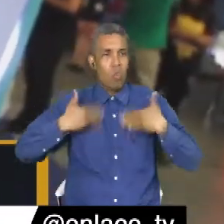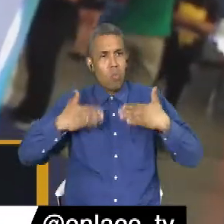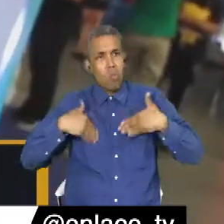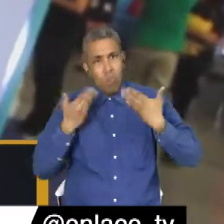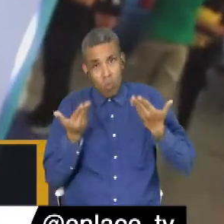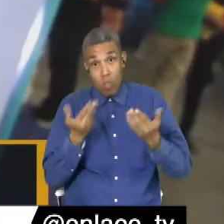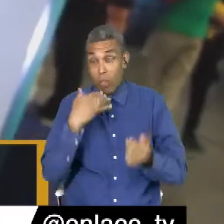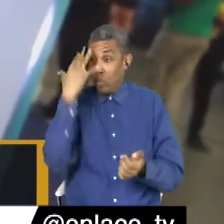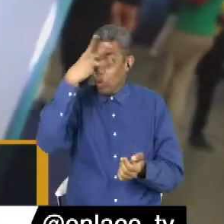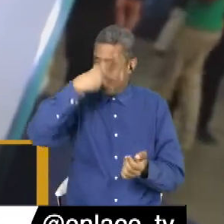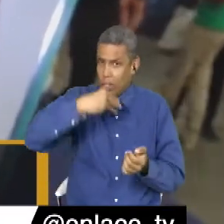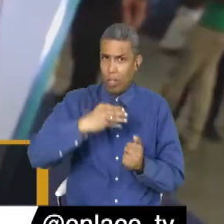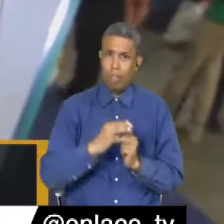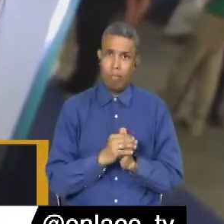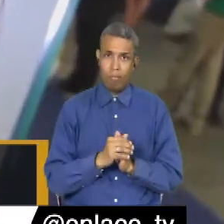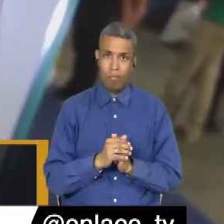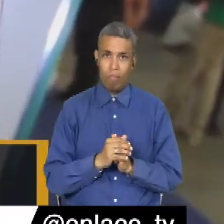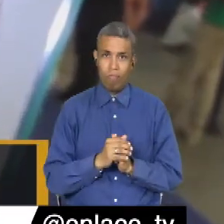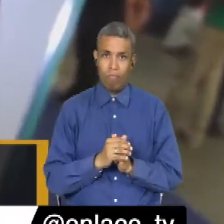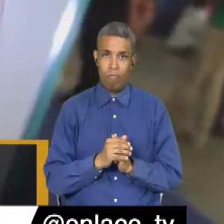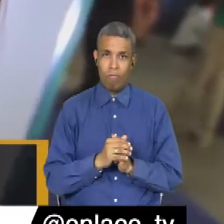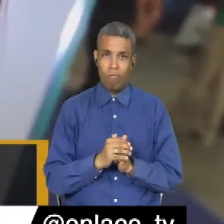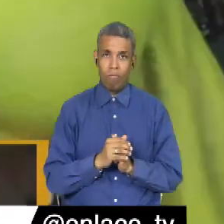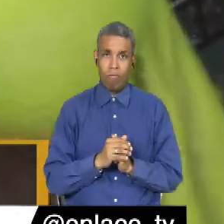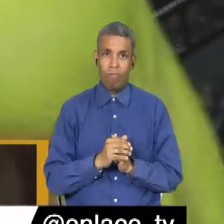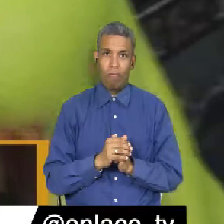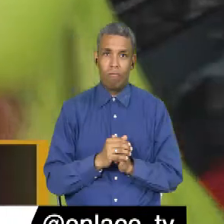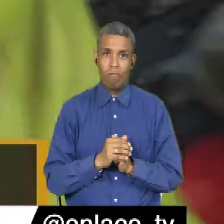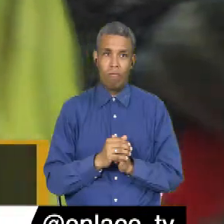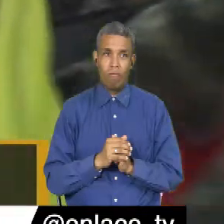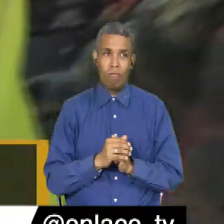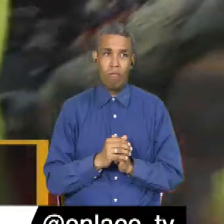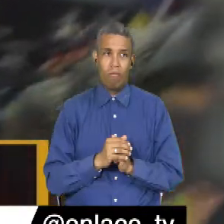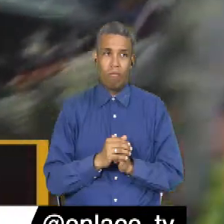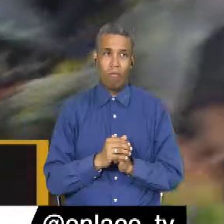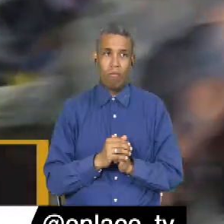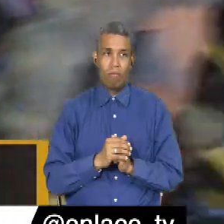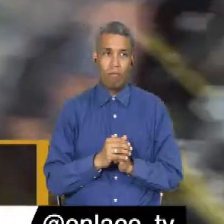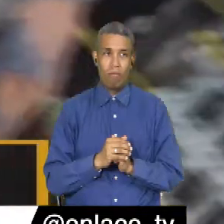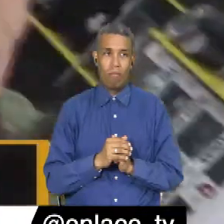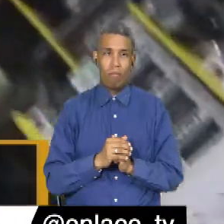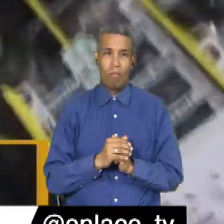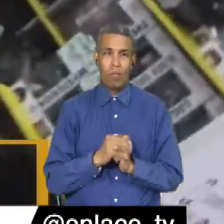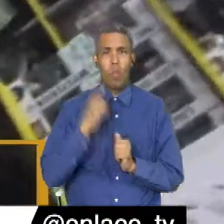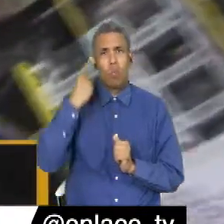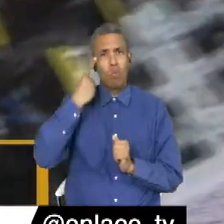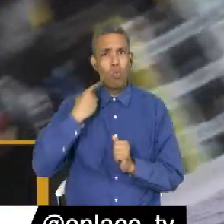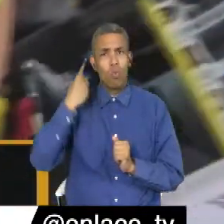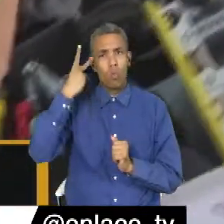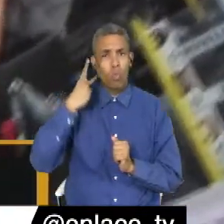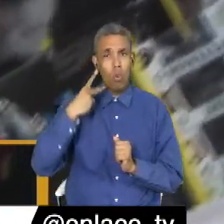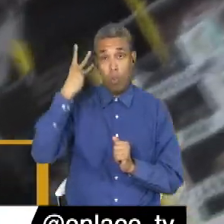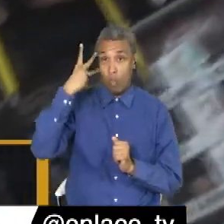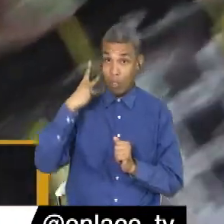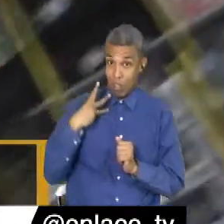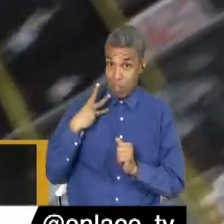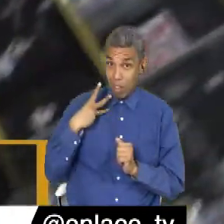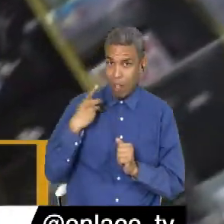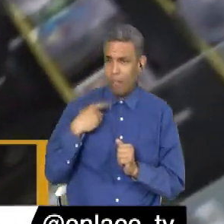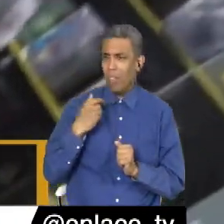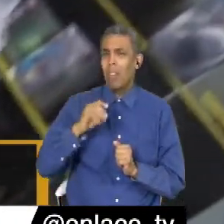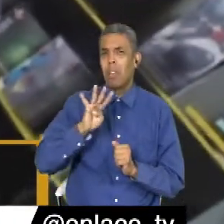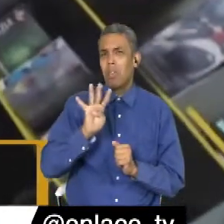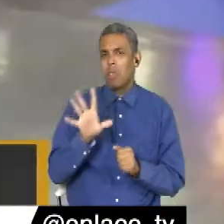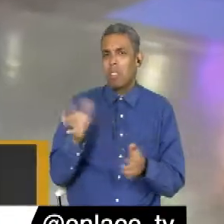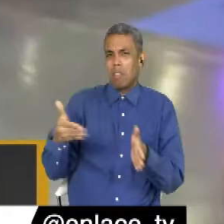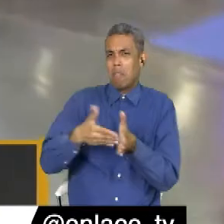bonitos. Todos los productos que están vendiendo y todo, súper chévere. Se espera que durante los próximos tres días, cerca de 45 mil personas ingresen